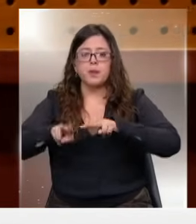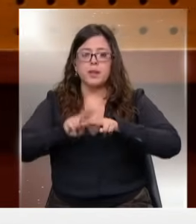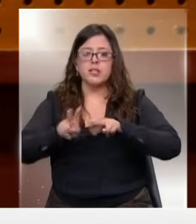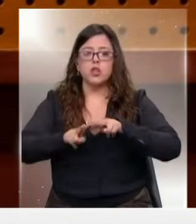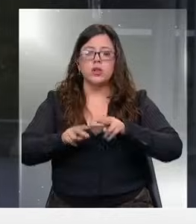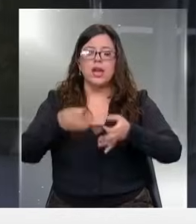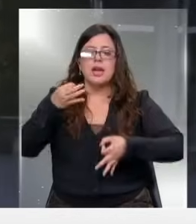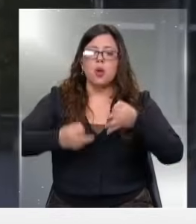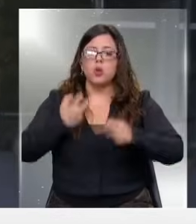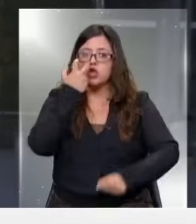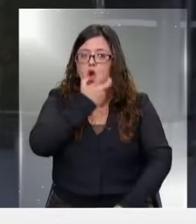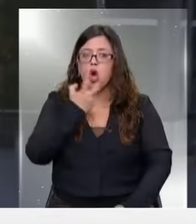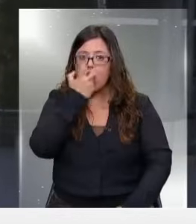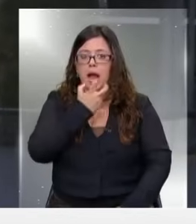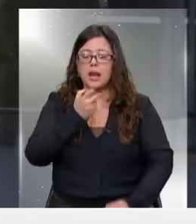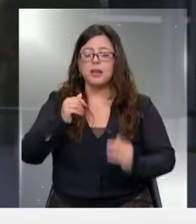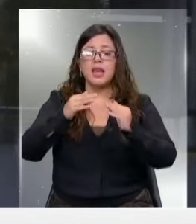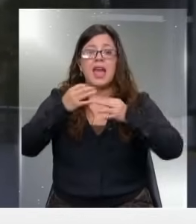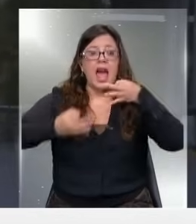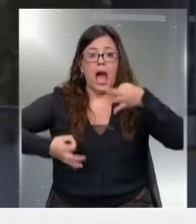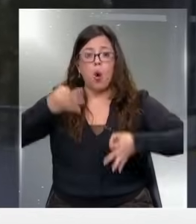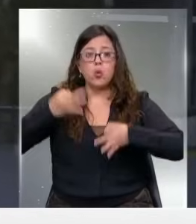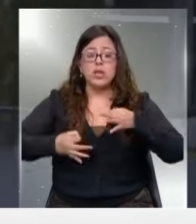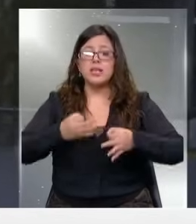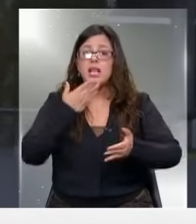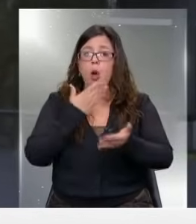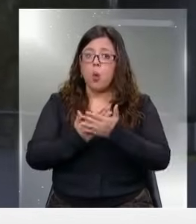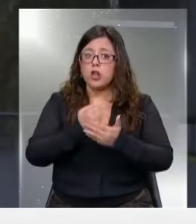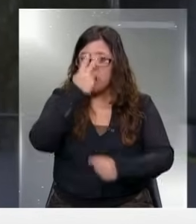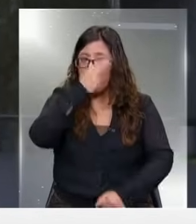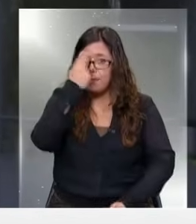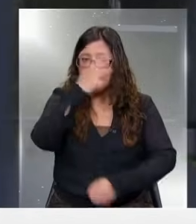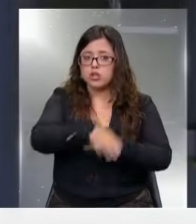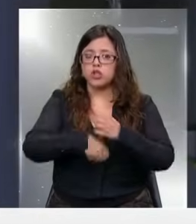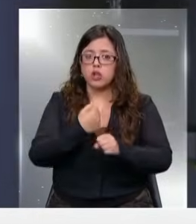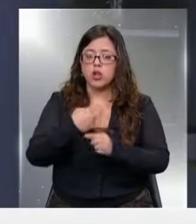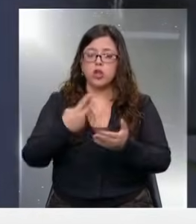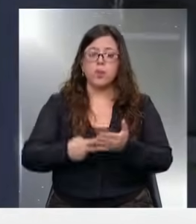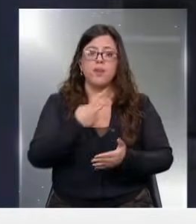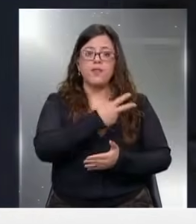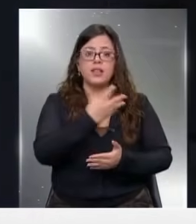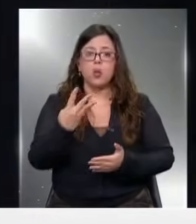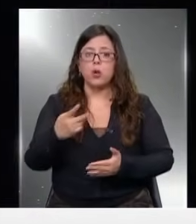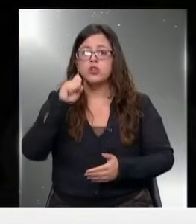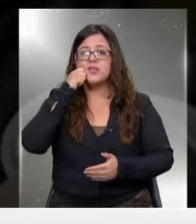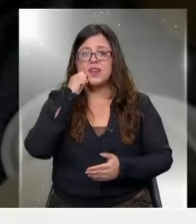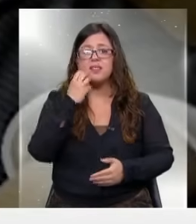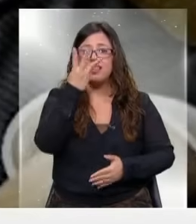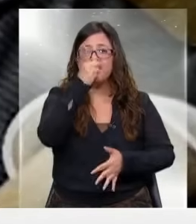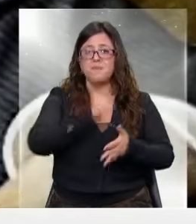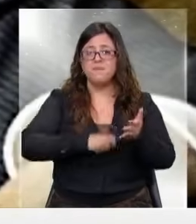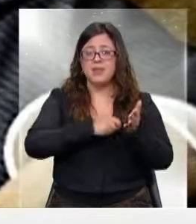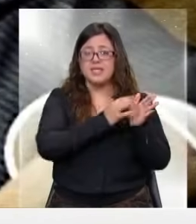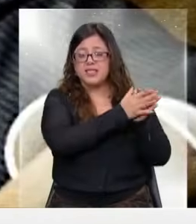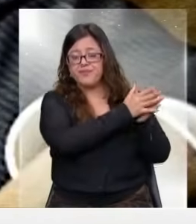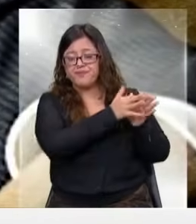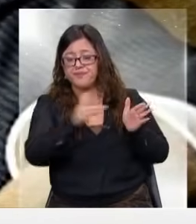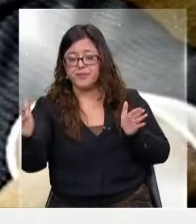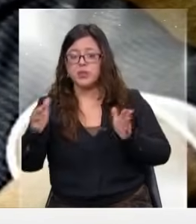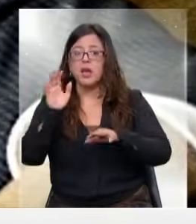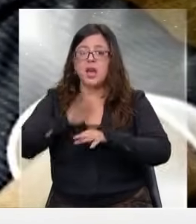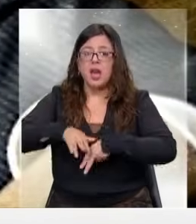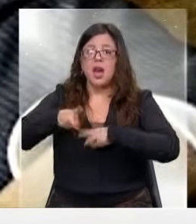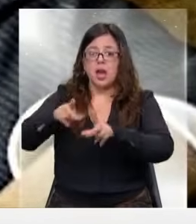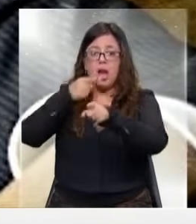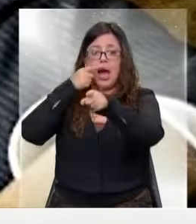juicio oral. La audiencia quedó fijada para marzo de 2024, es decir, 3 meses más,